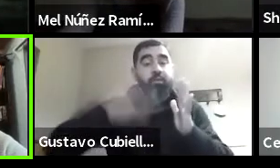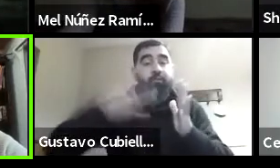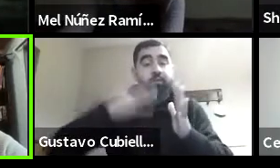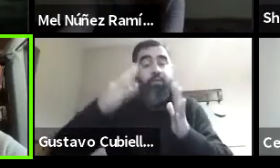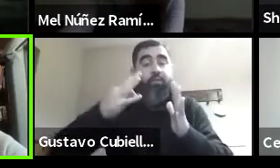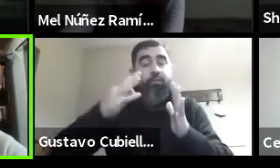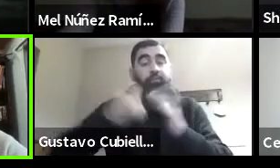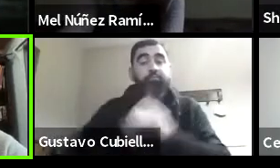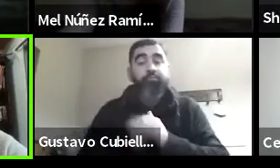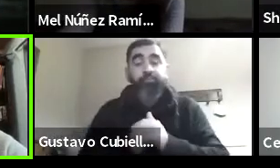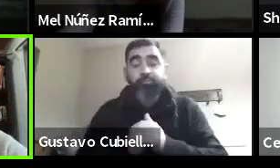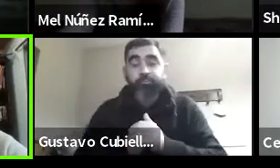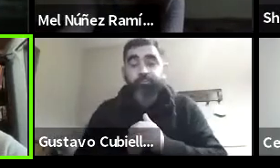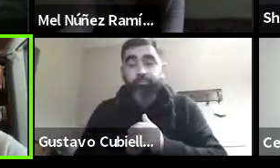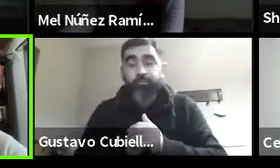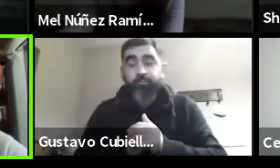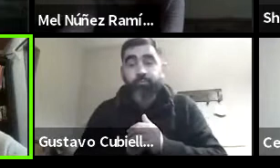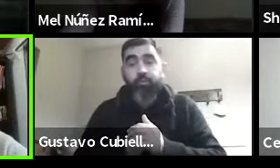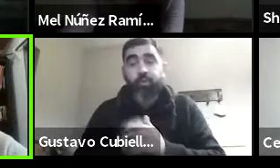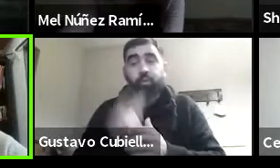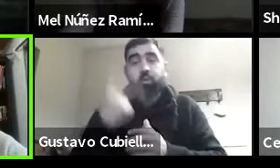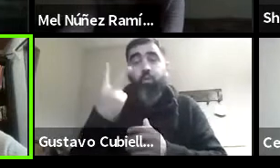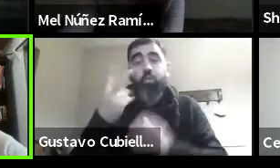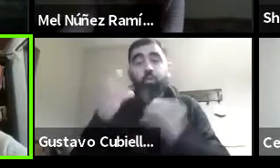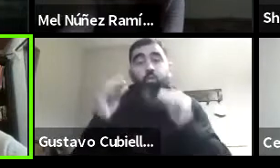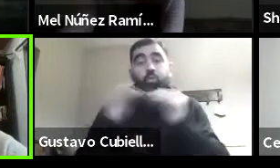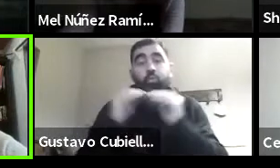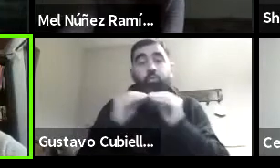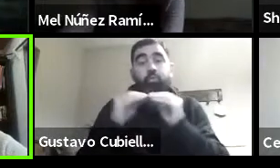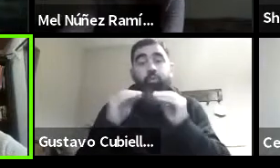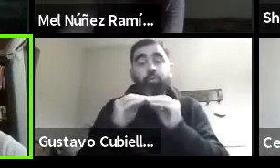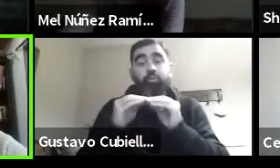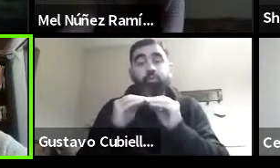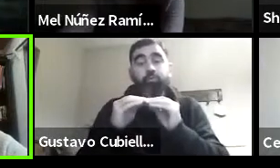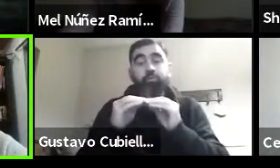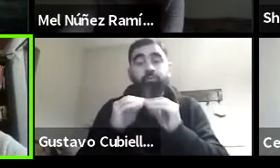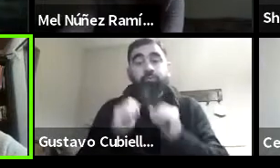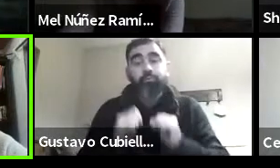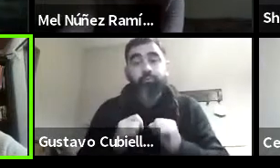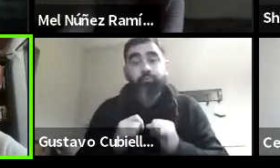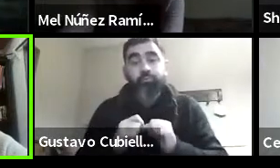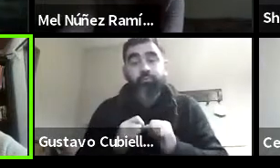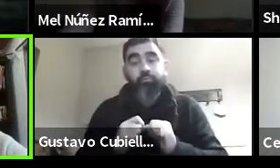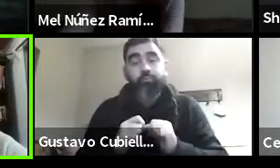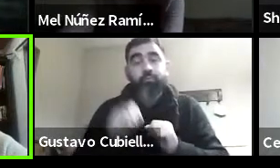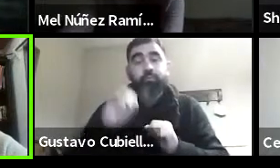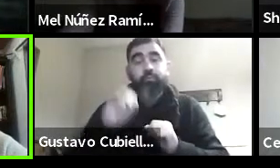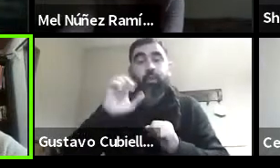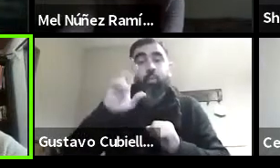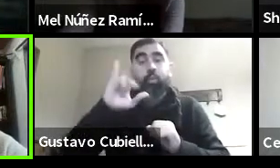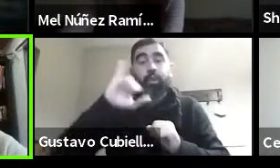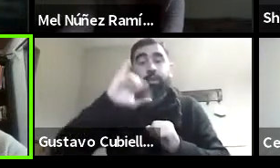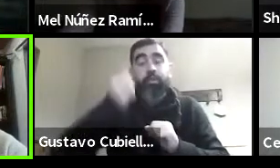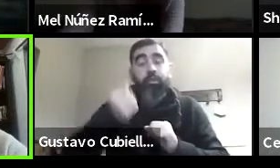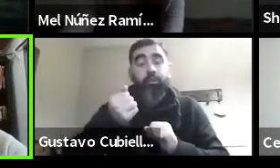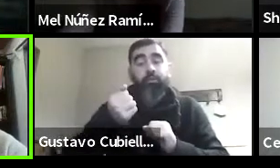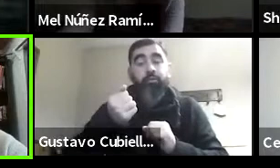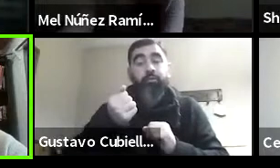de los cuidados, dos compañeras, Cecilia Ontú y Eugenia Barbosa, van a estar